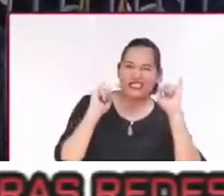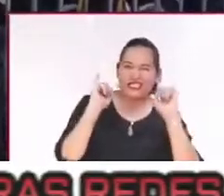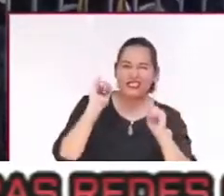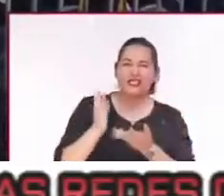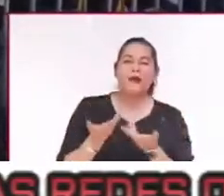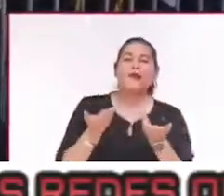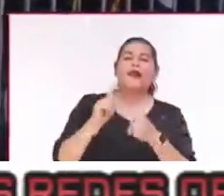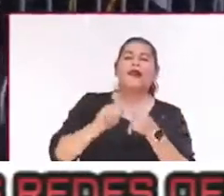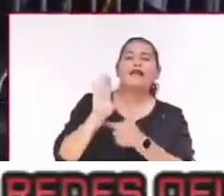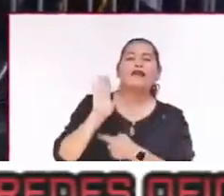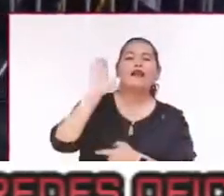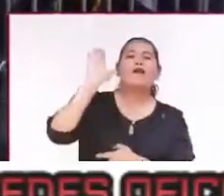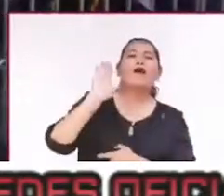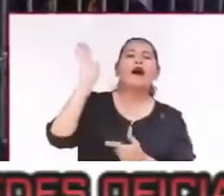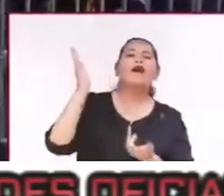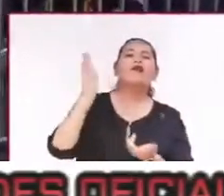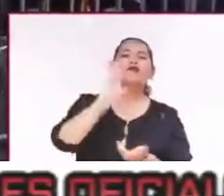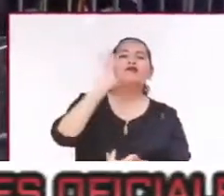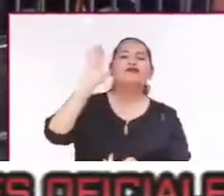la mano.